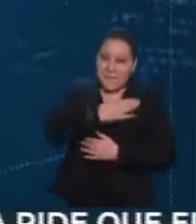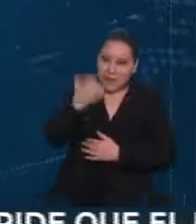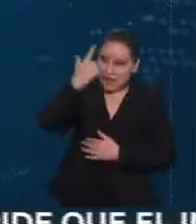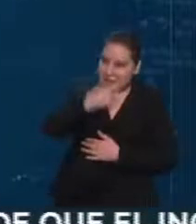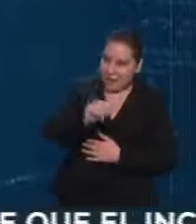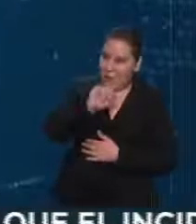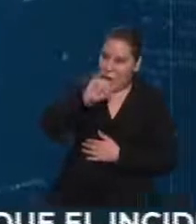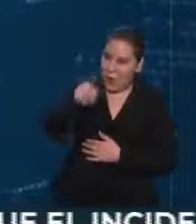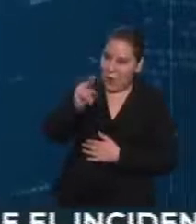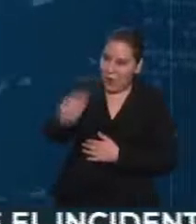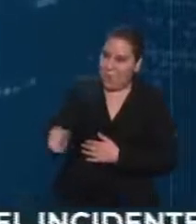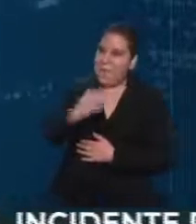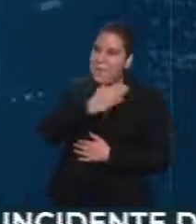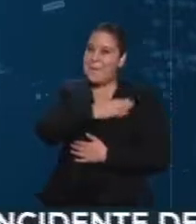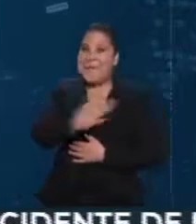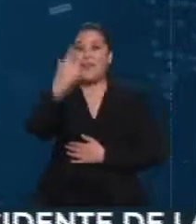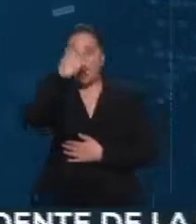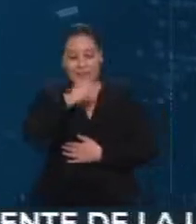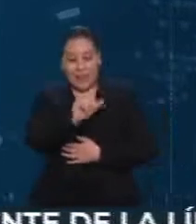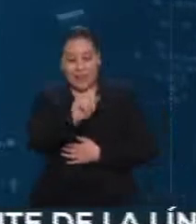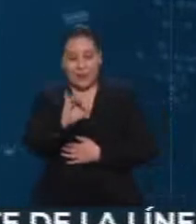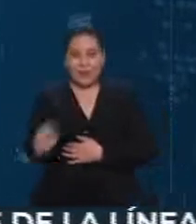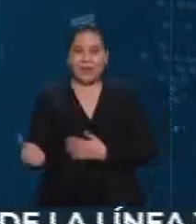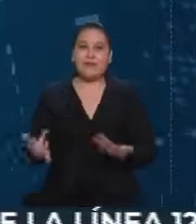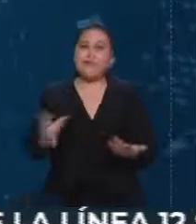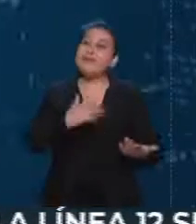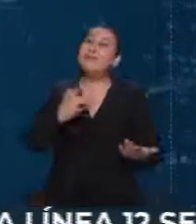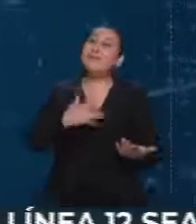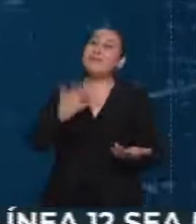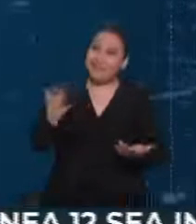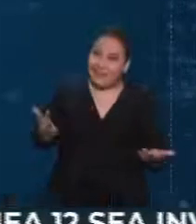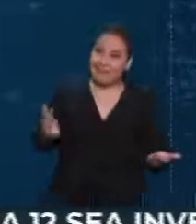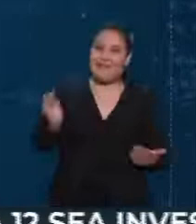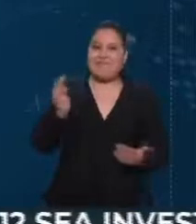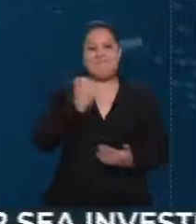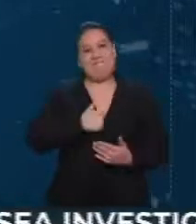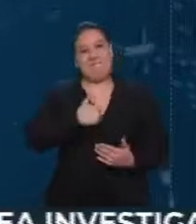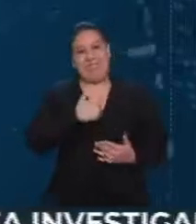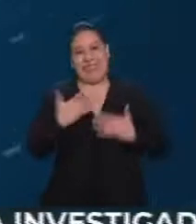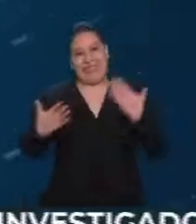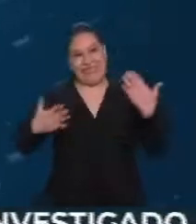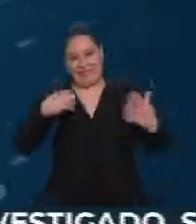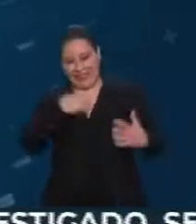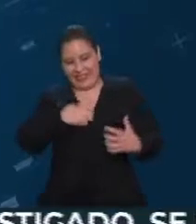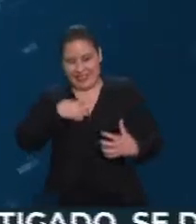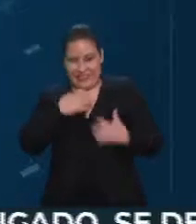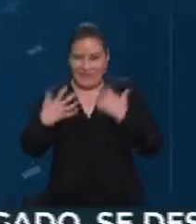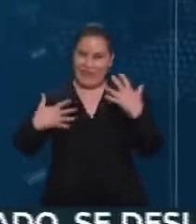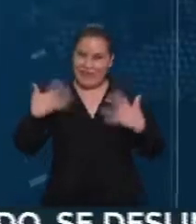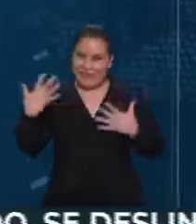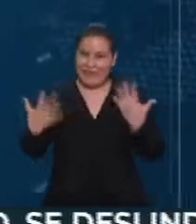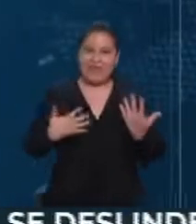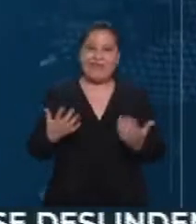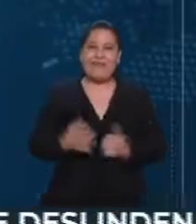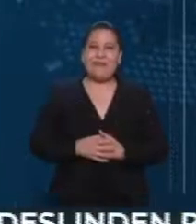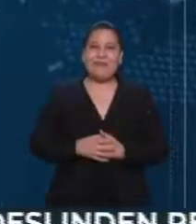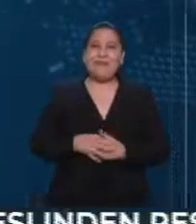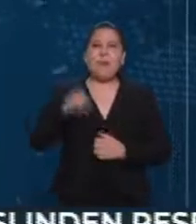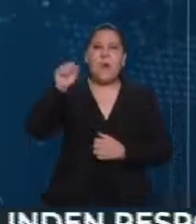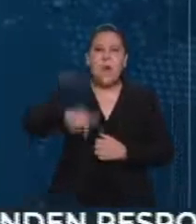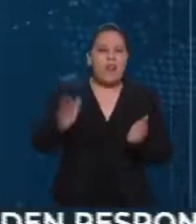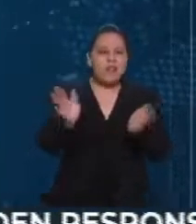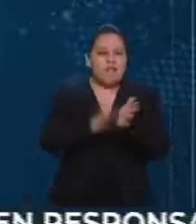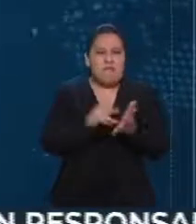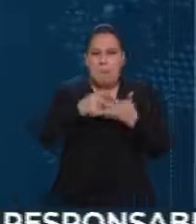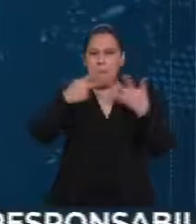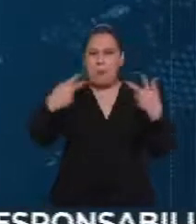Juan. ¿Cómo están? Pues contentos de saludarlos. Mario, hoy vimos en varias primeras planas de periódicos